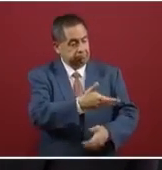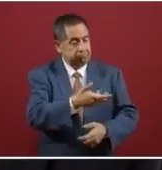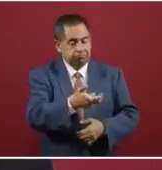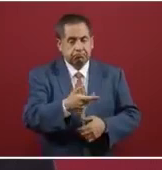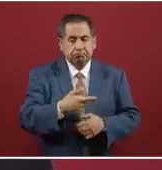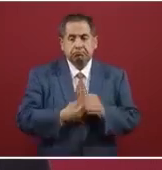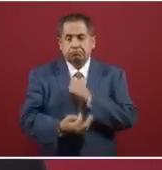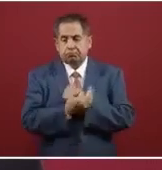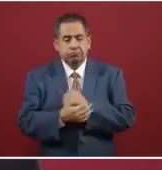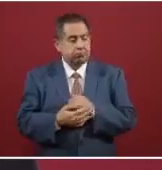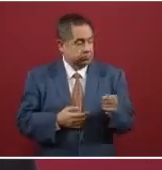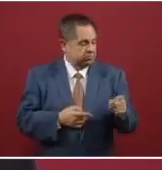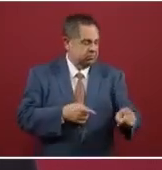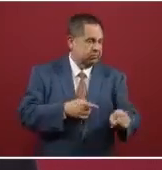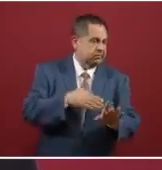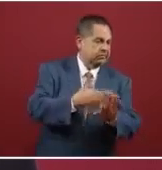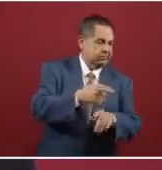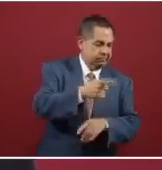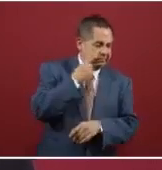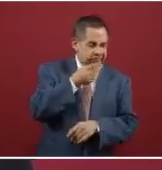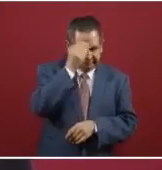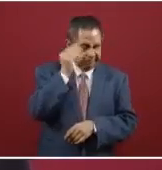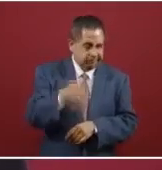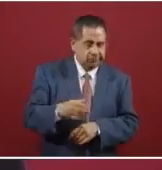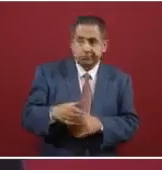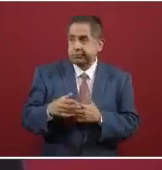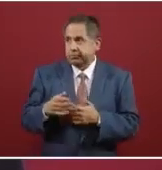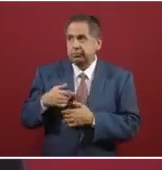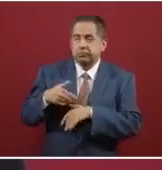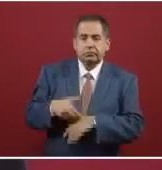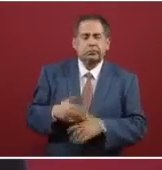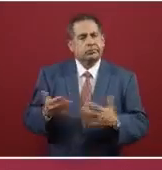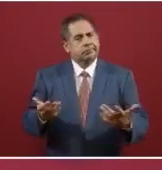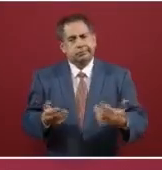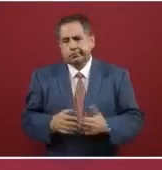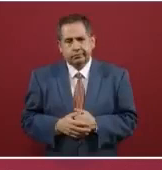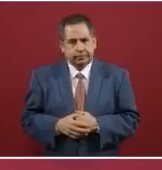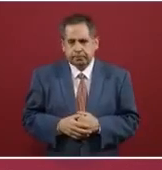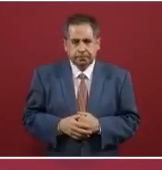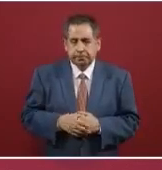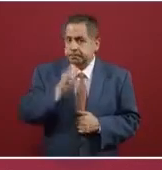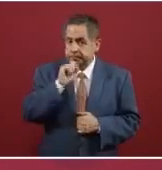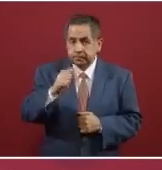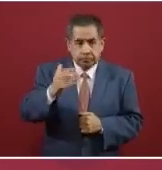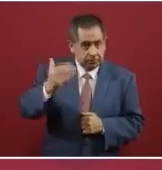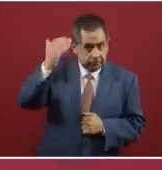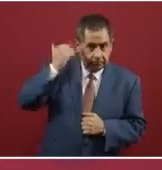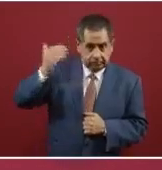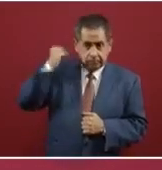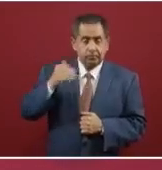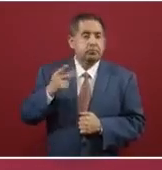a favor o en contra de las personas. También antes